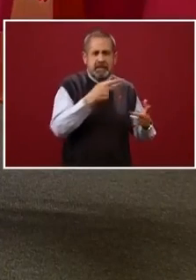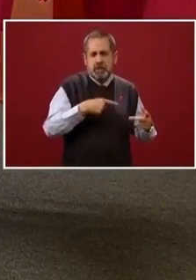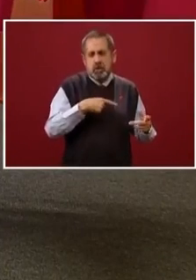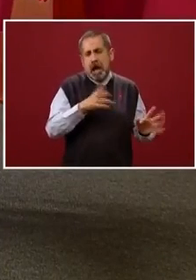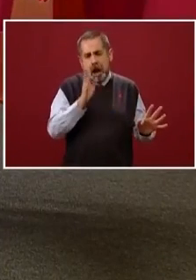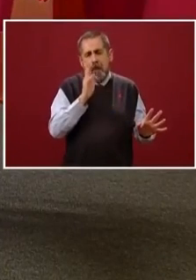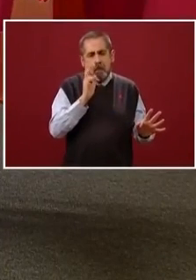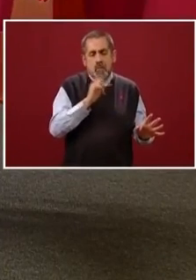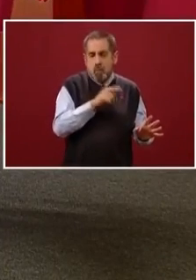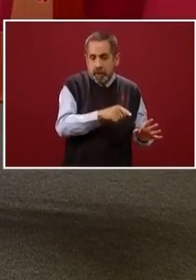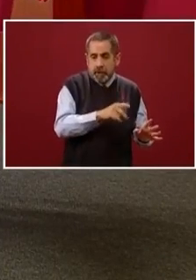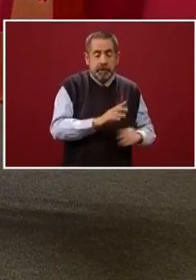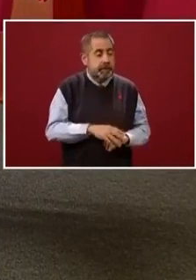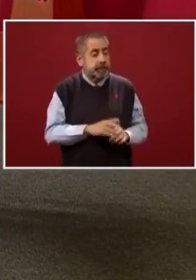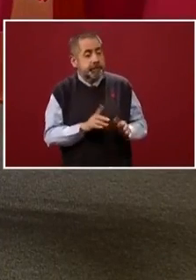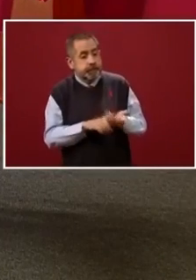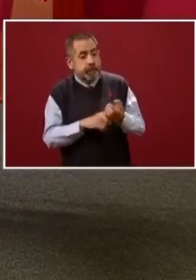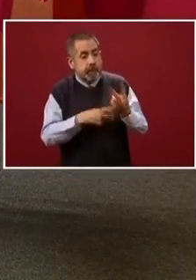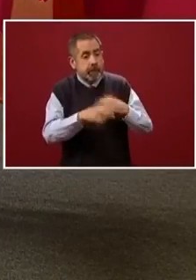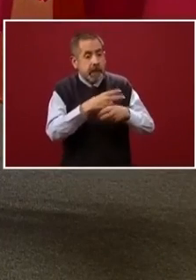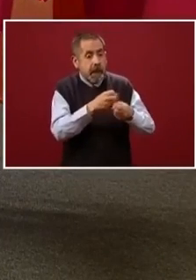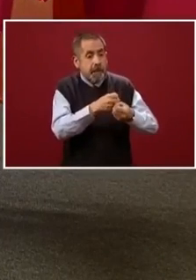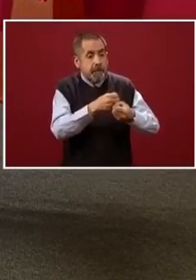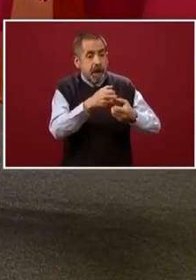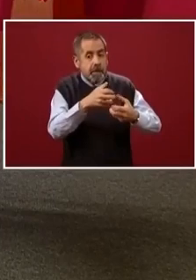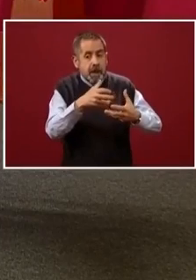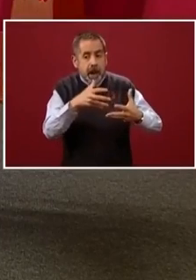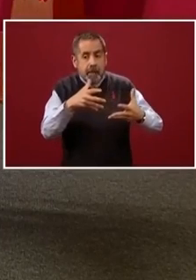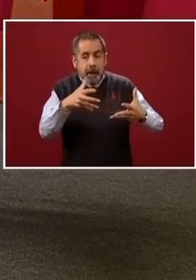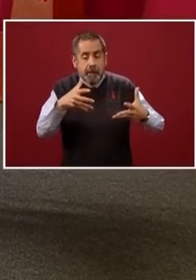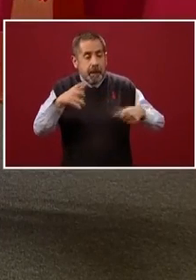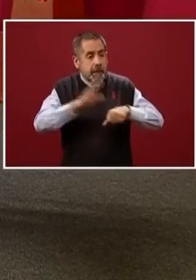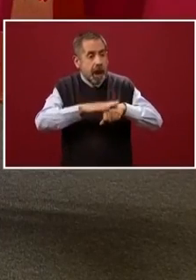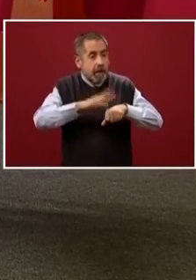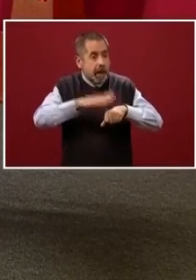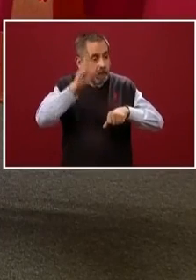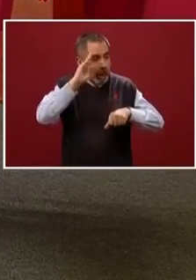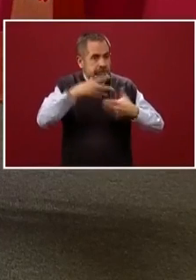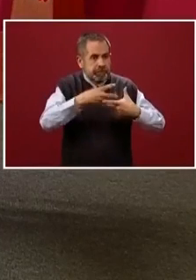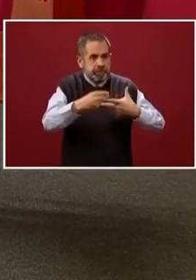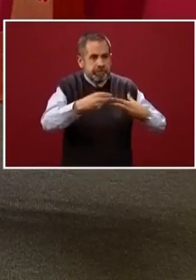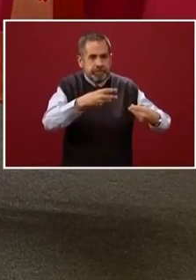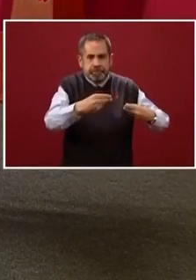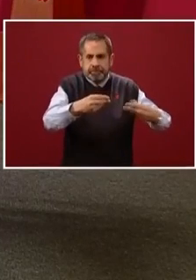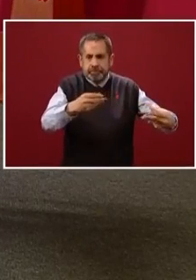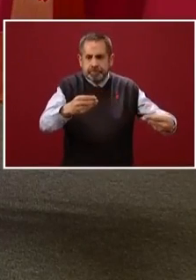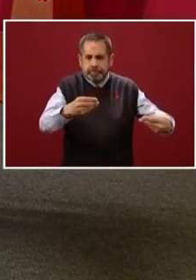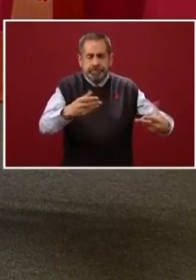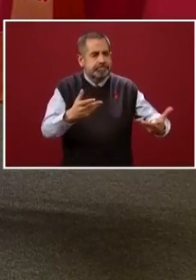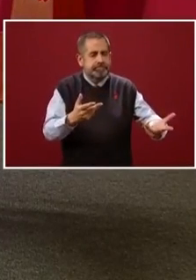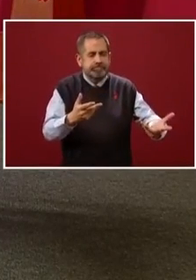este número de casos empieza a aumentar y la utilidad de estar detectando